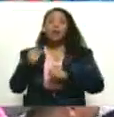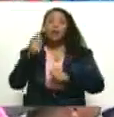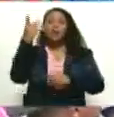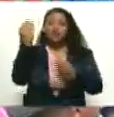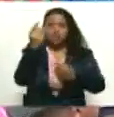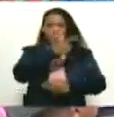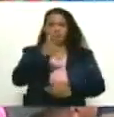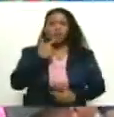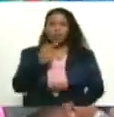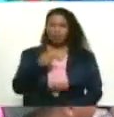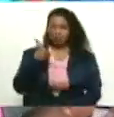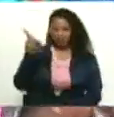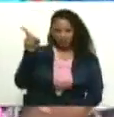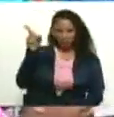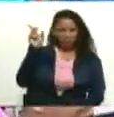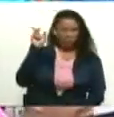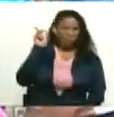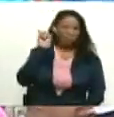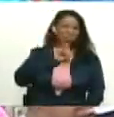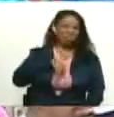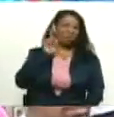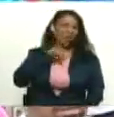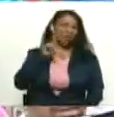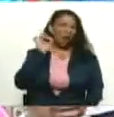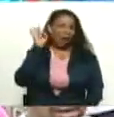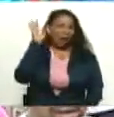no, eso es mentira, eso no existe.